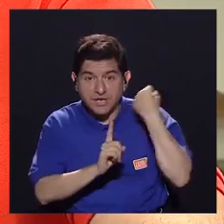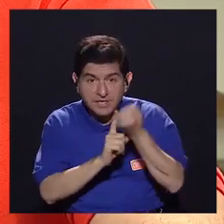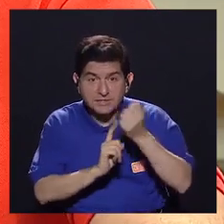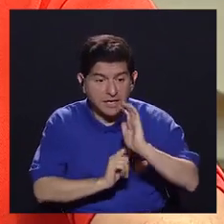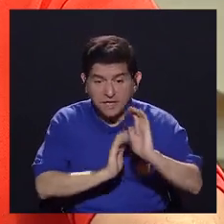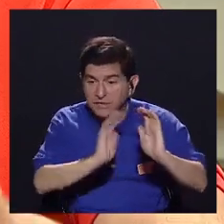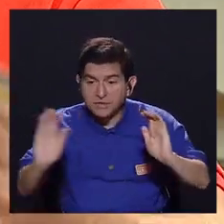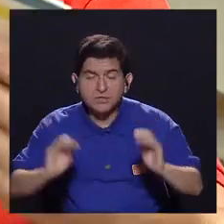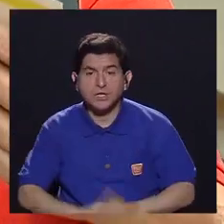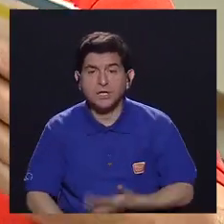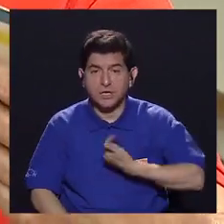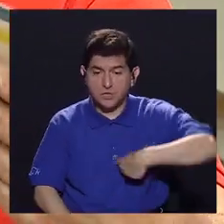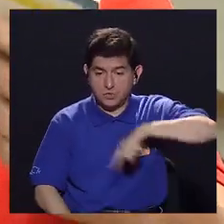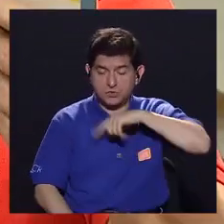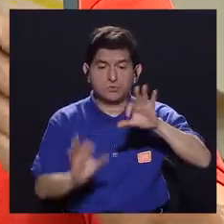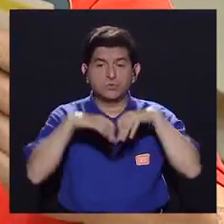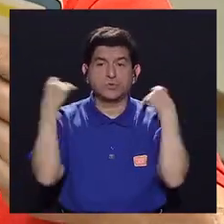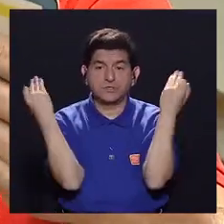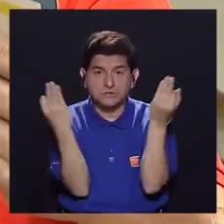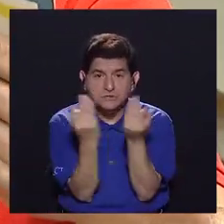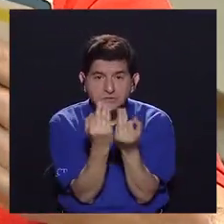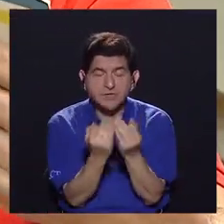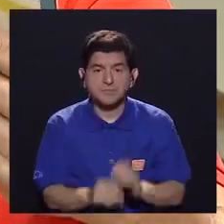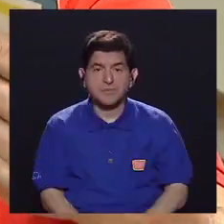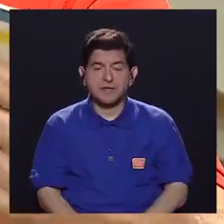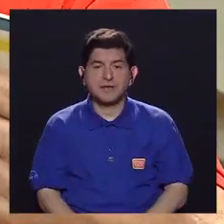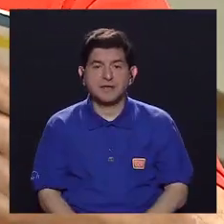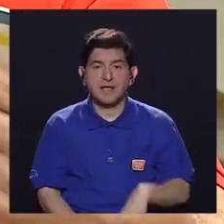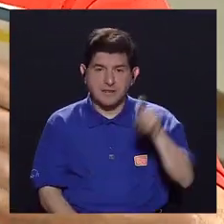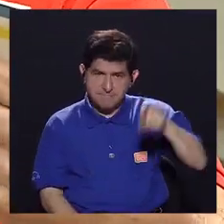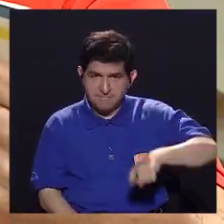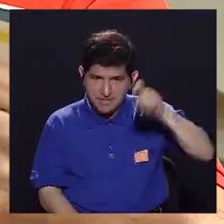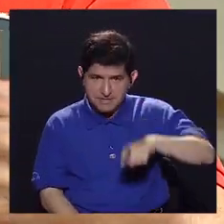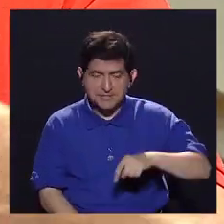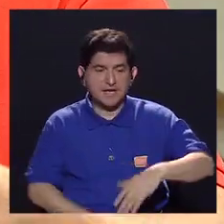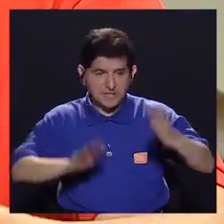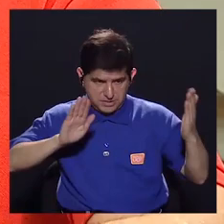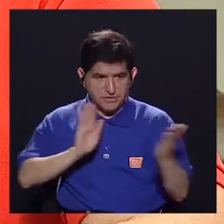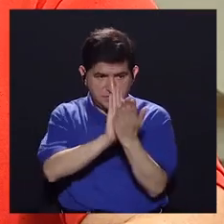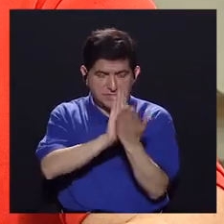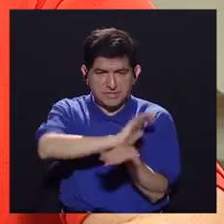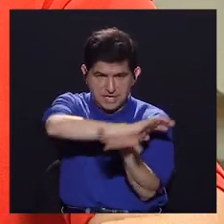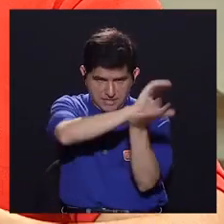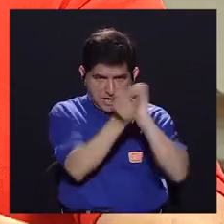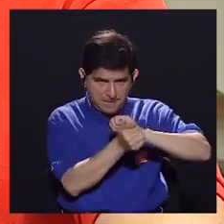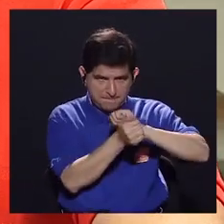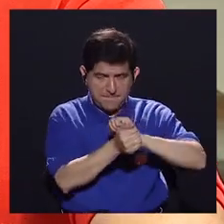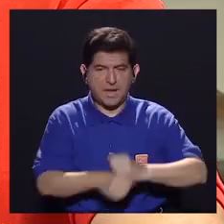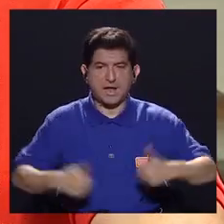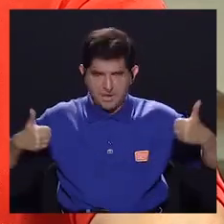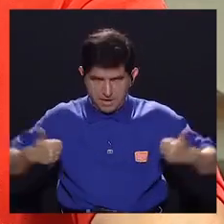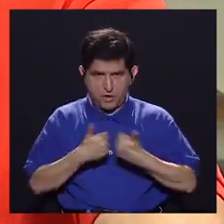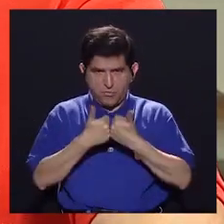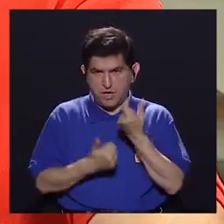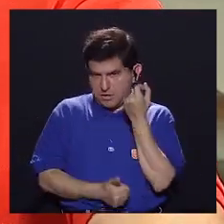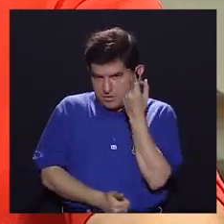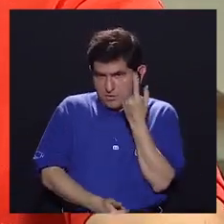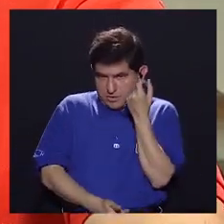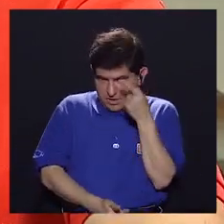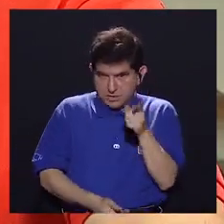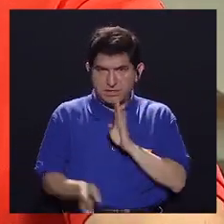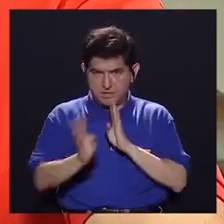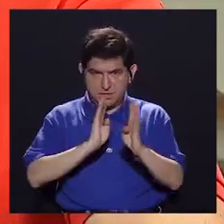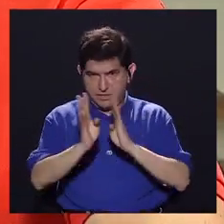en el niño. Y que nosotros como familia tenemos que convertir esa resistencia en un reto, a lo que le entendí